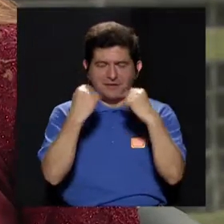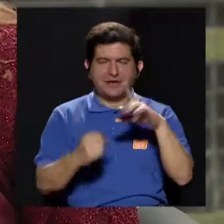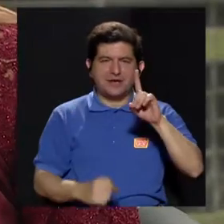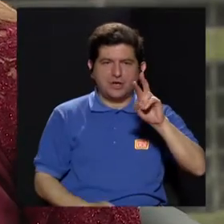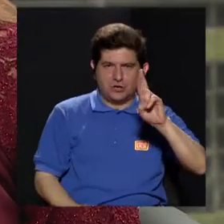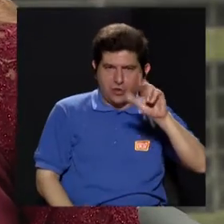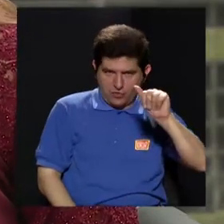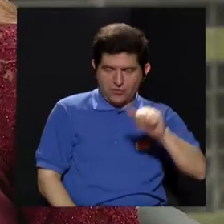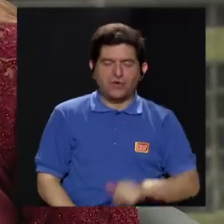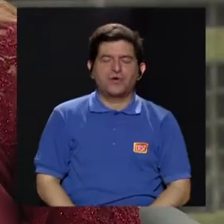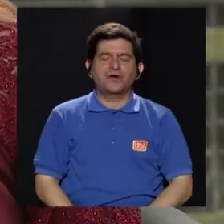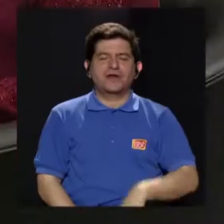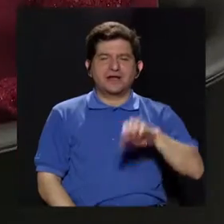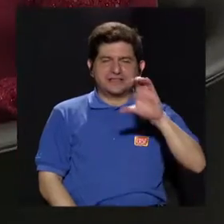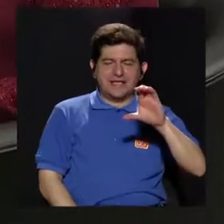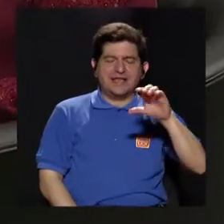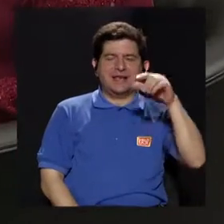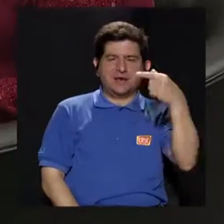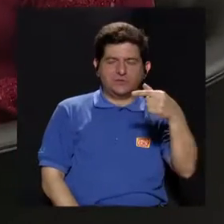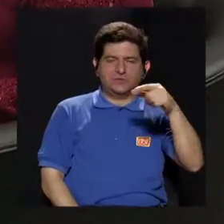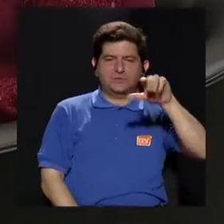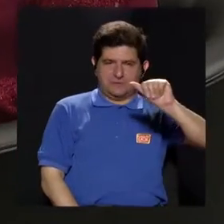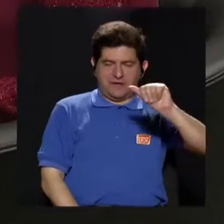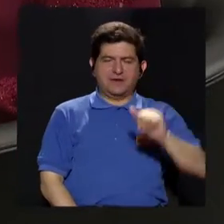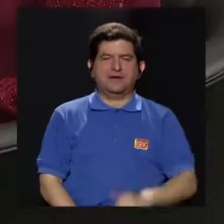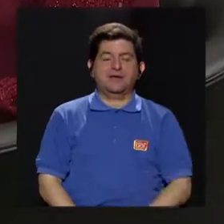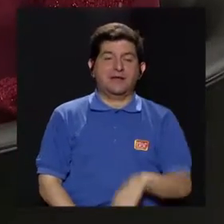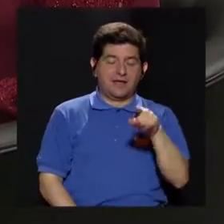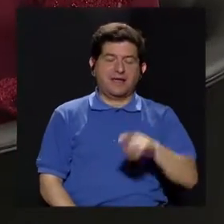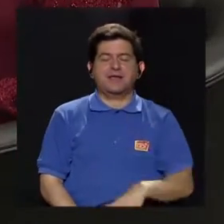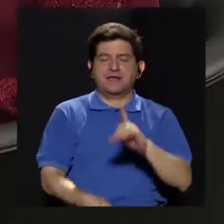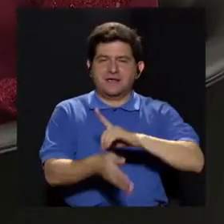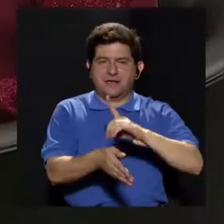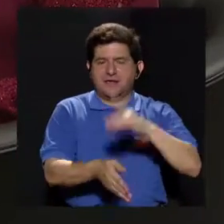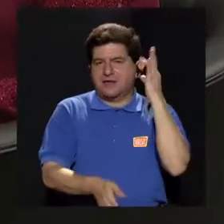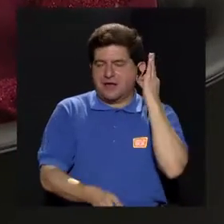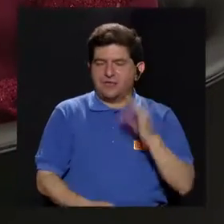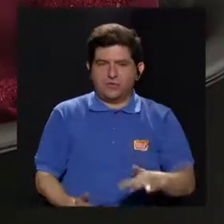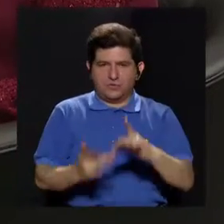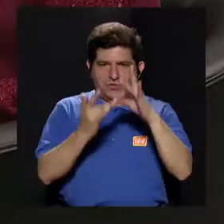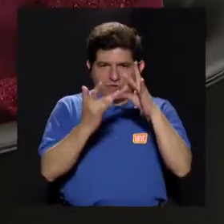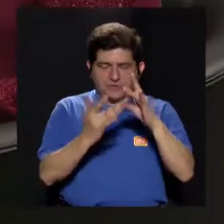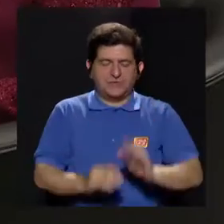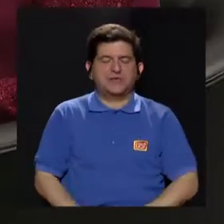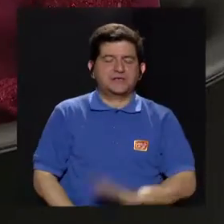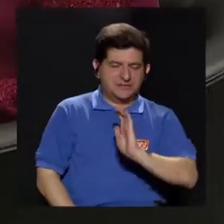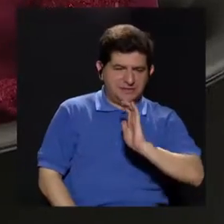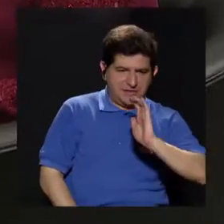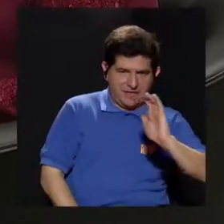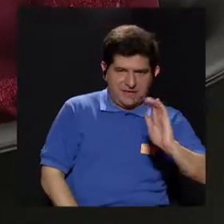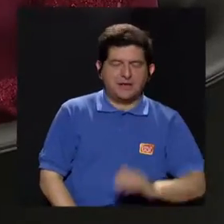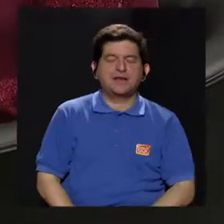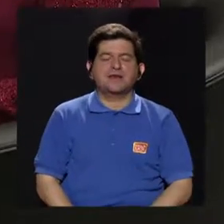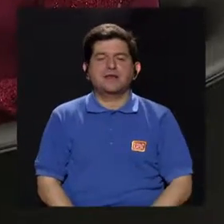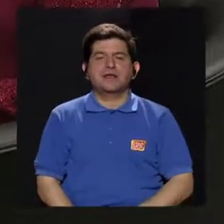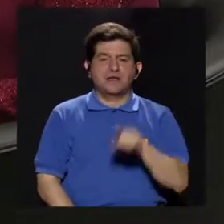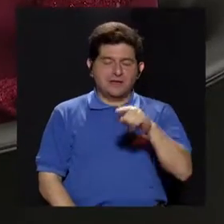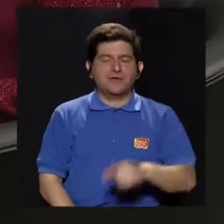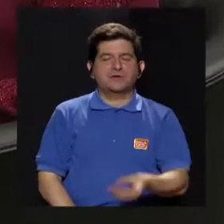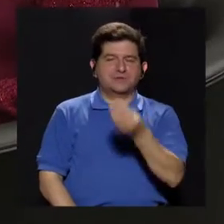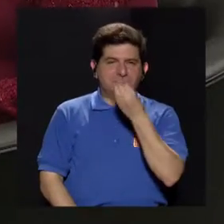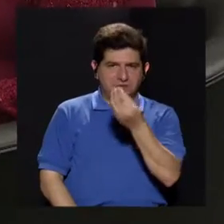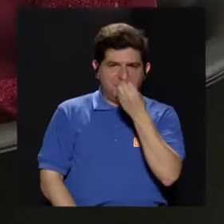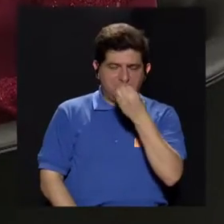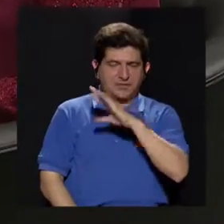la presencia de la doctora Celina Guzmán Acevedo. Ella es médico pediatra, especialista en gastroenterología pediátrica